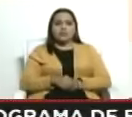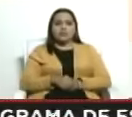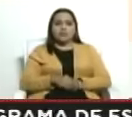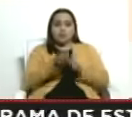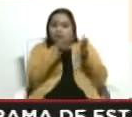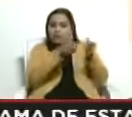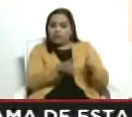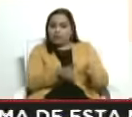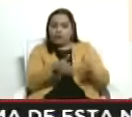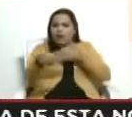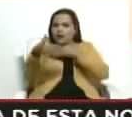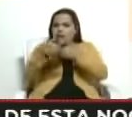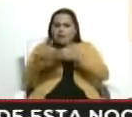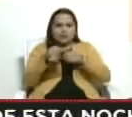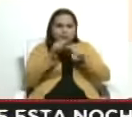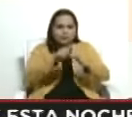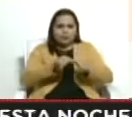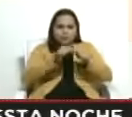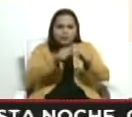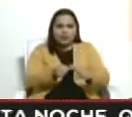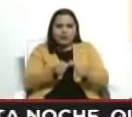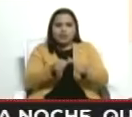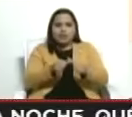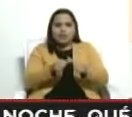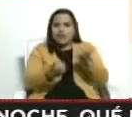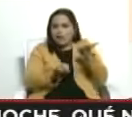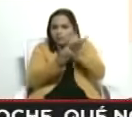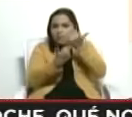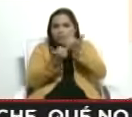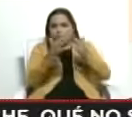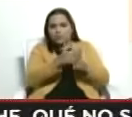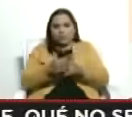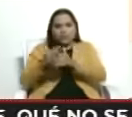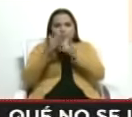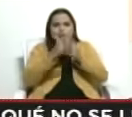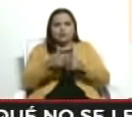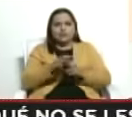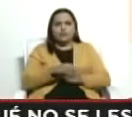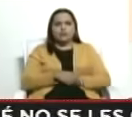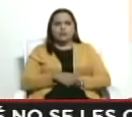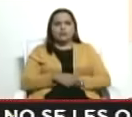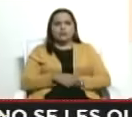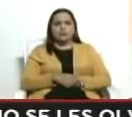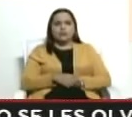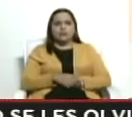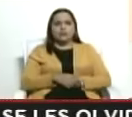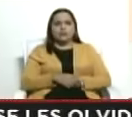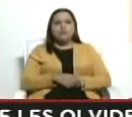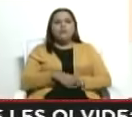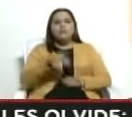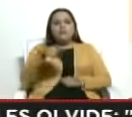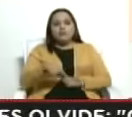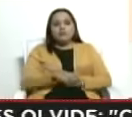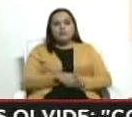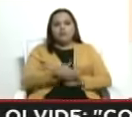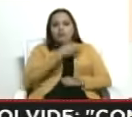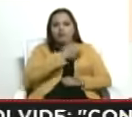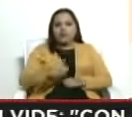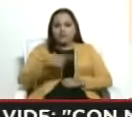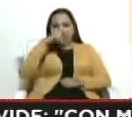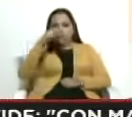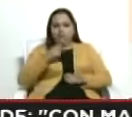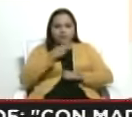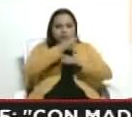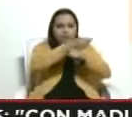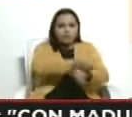desde su posición de agresor, pues, de agente del imperialismo. El presidente graduó a los médicos integrales comunitarios de la